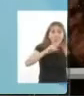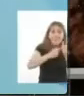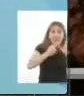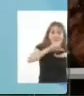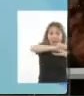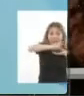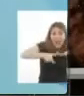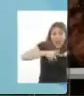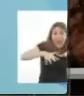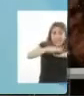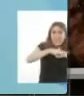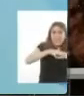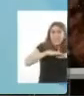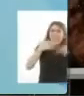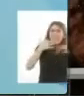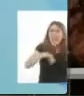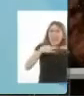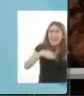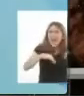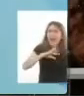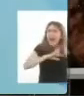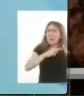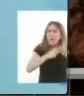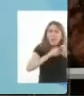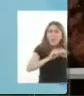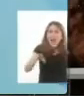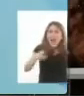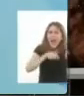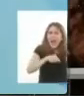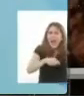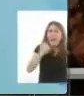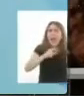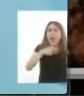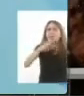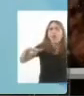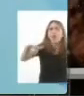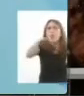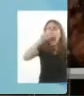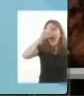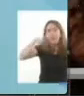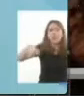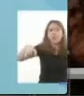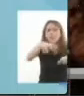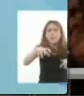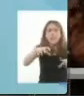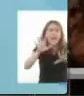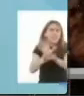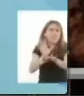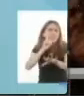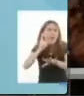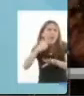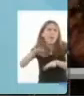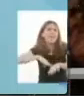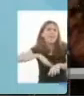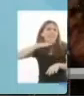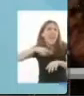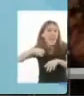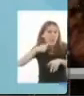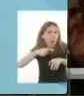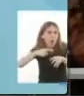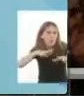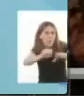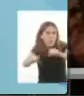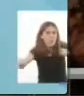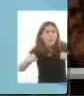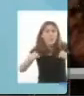15 días 21 más tener razón yo soy muy crítico tener razón anunció